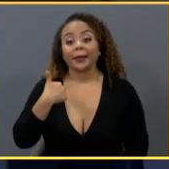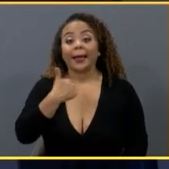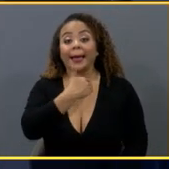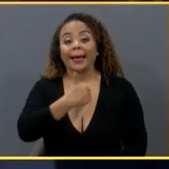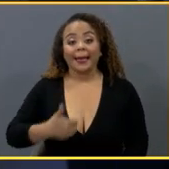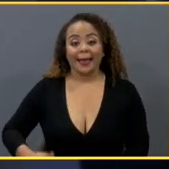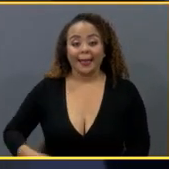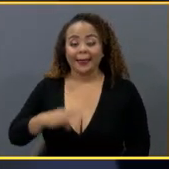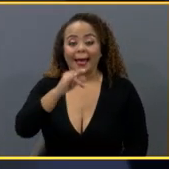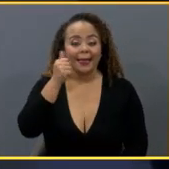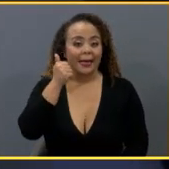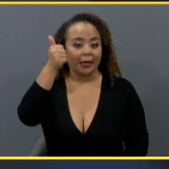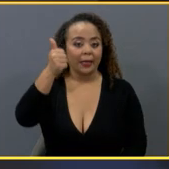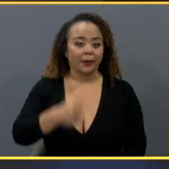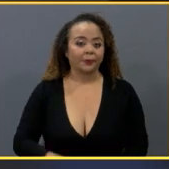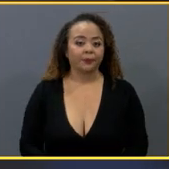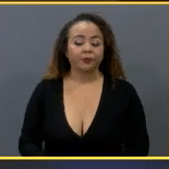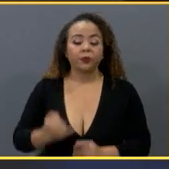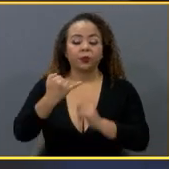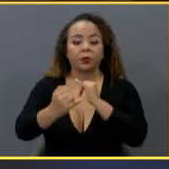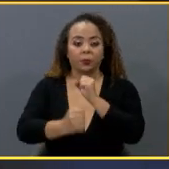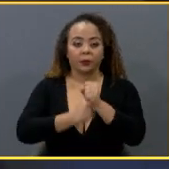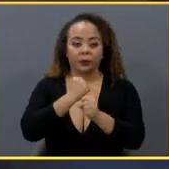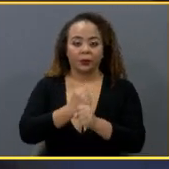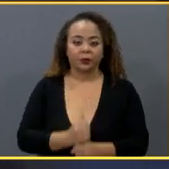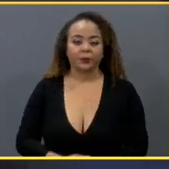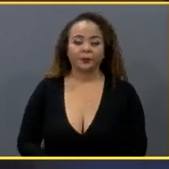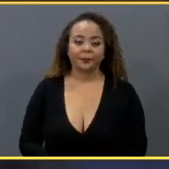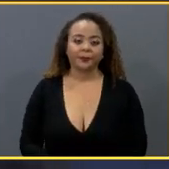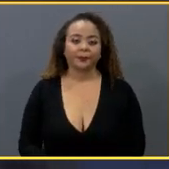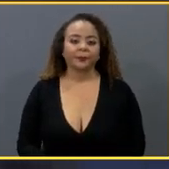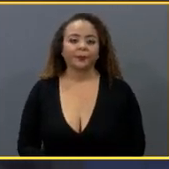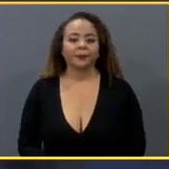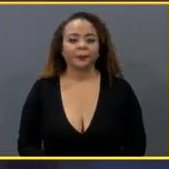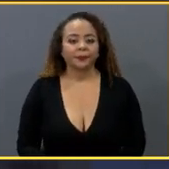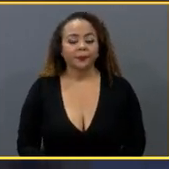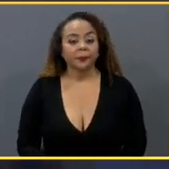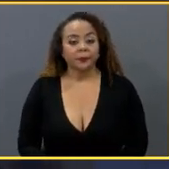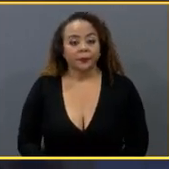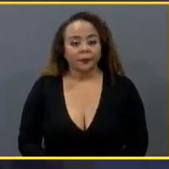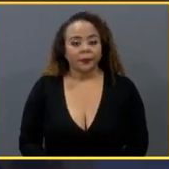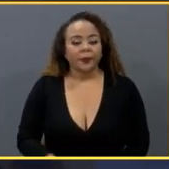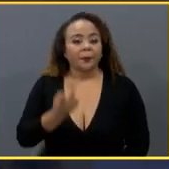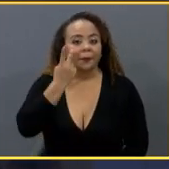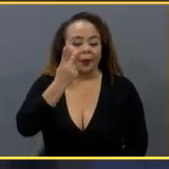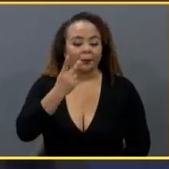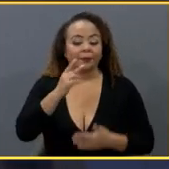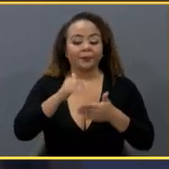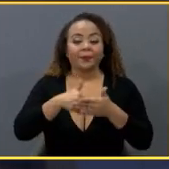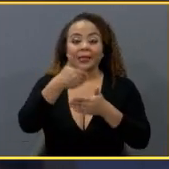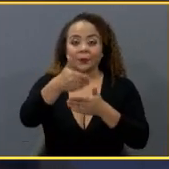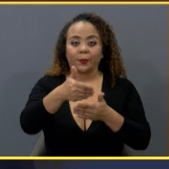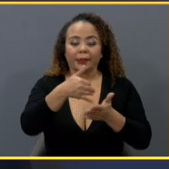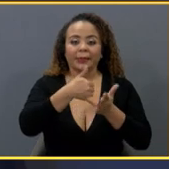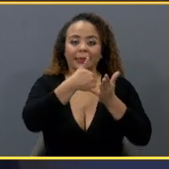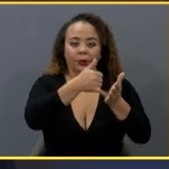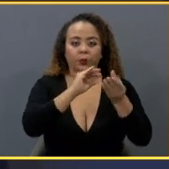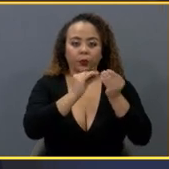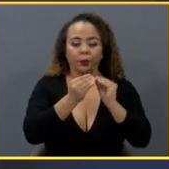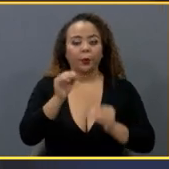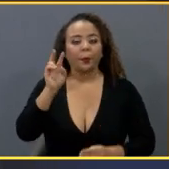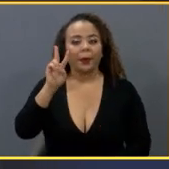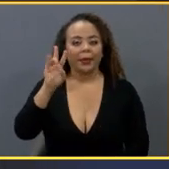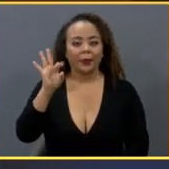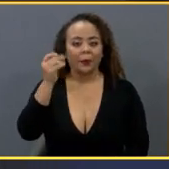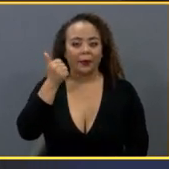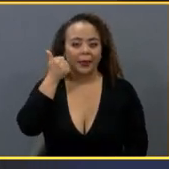Liga Deportiva Alajuelense en los últimos años. Vean ustedes, después de la estrella 29 de la